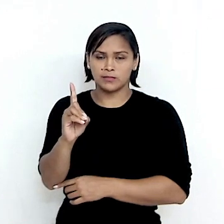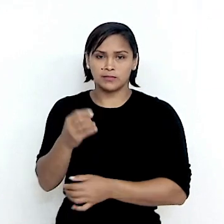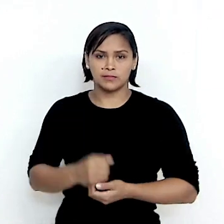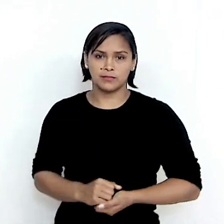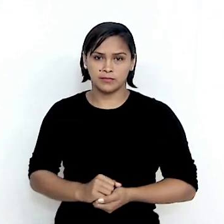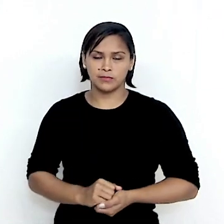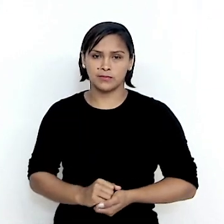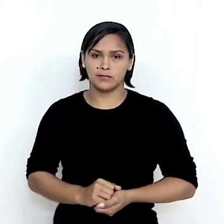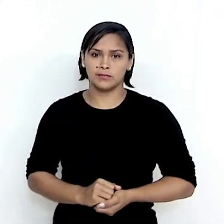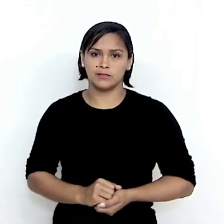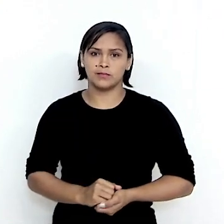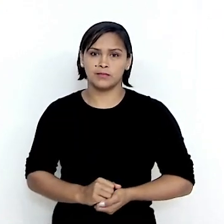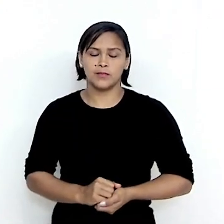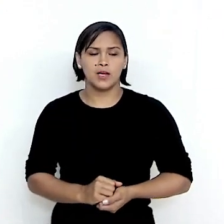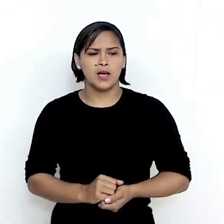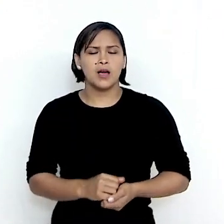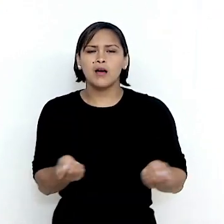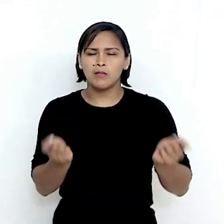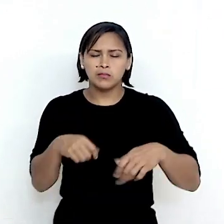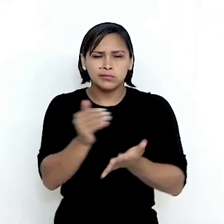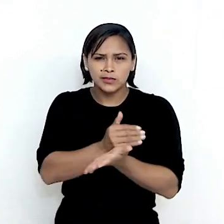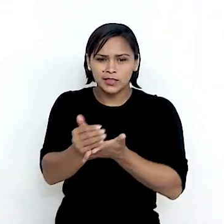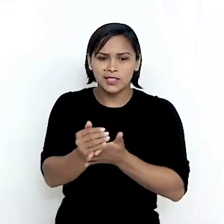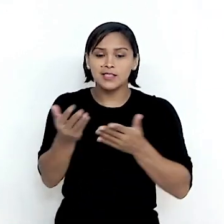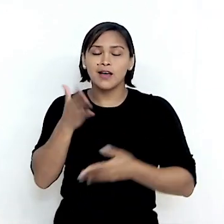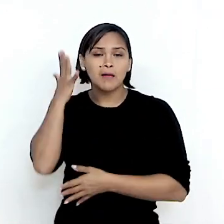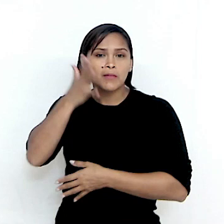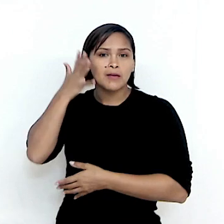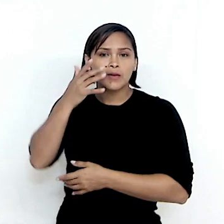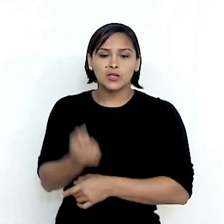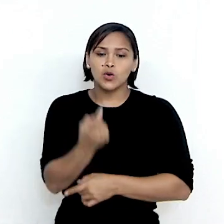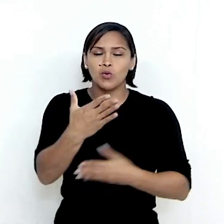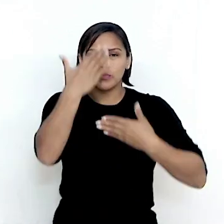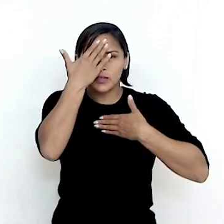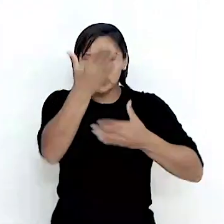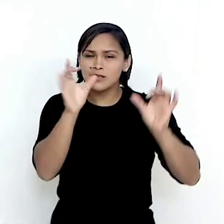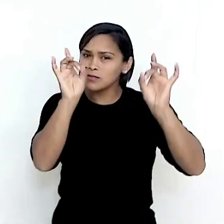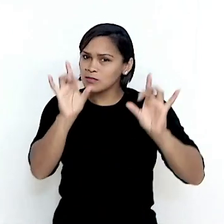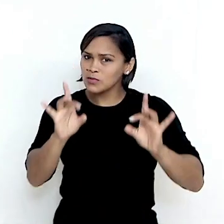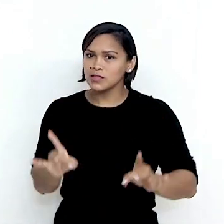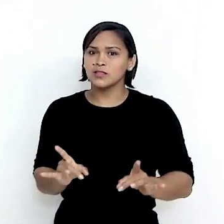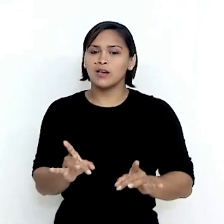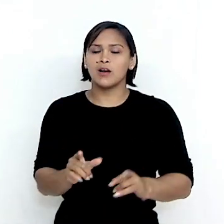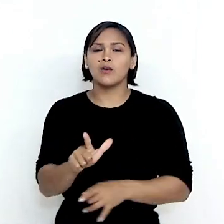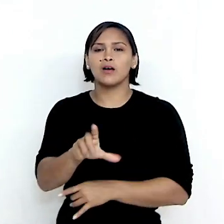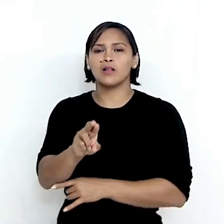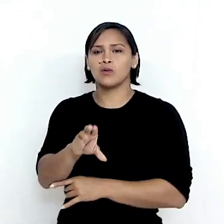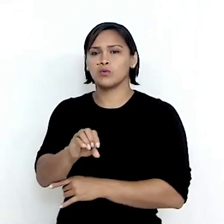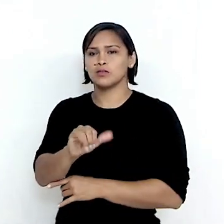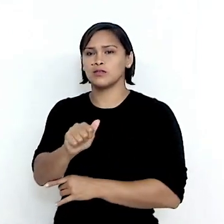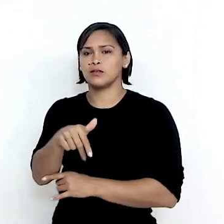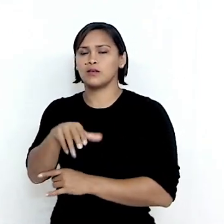Permítame partir mi intervención por un agradecimiento muy especial a Luciana Mancini, directora interina